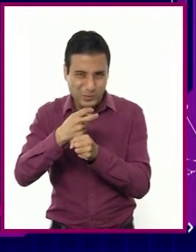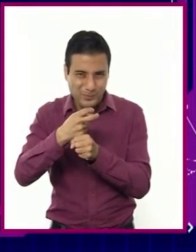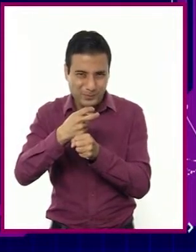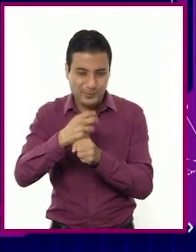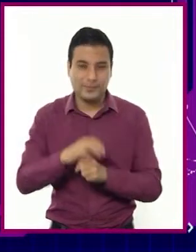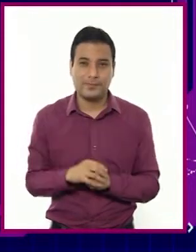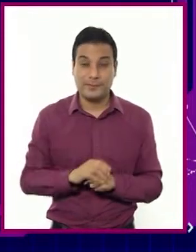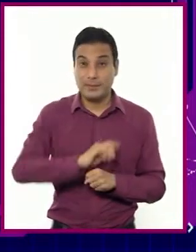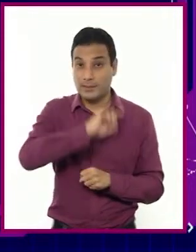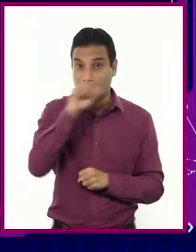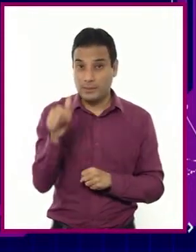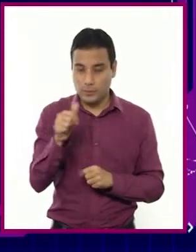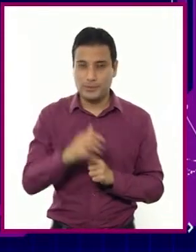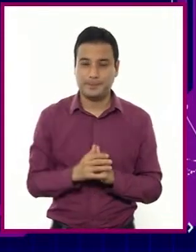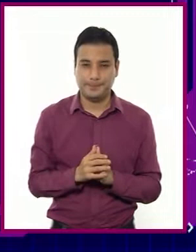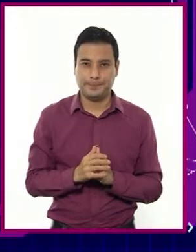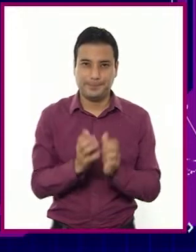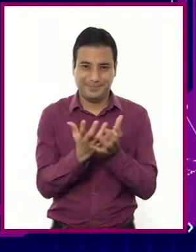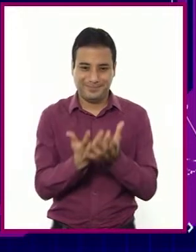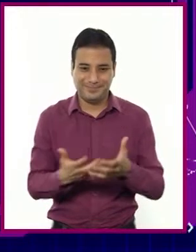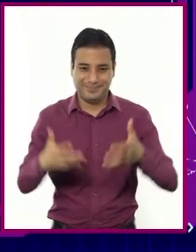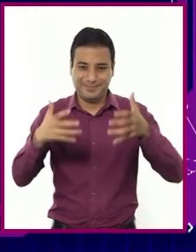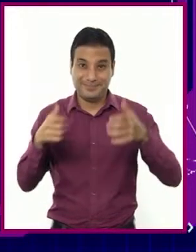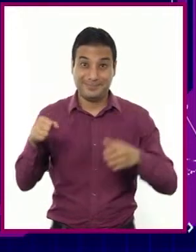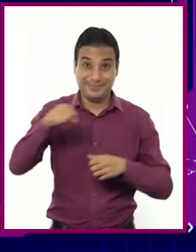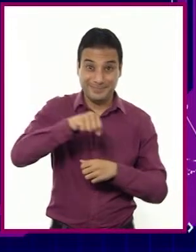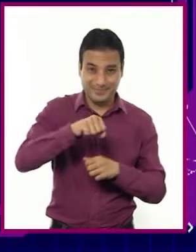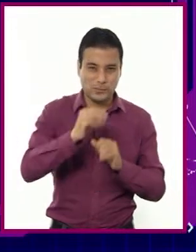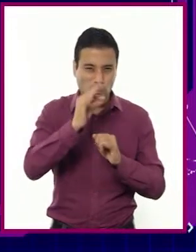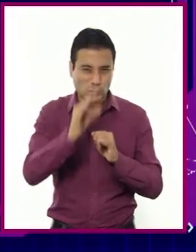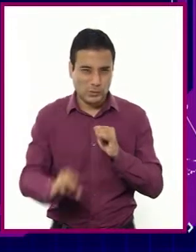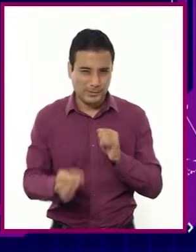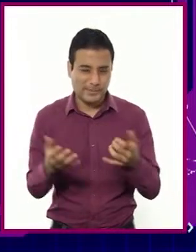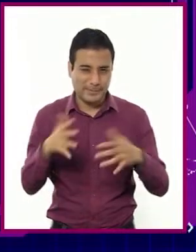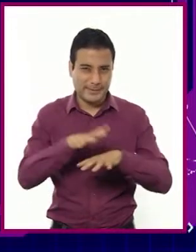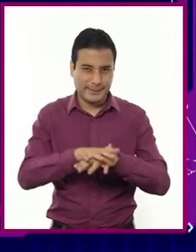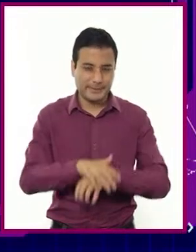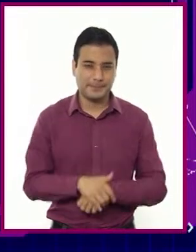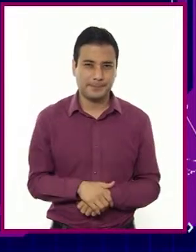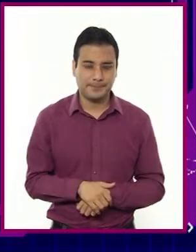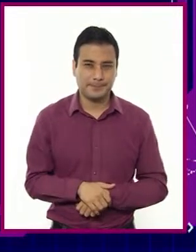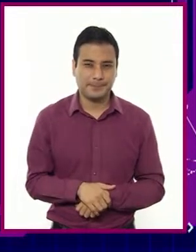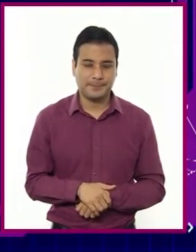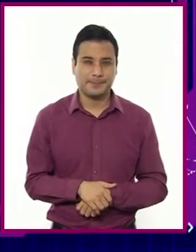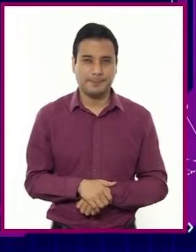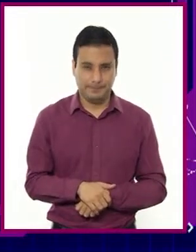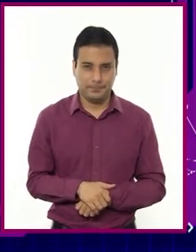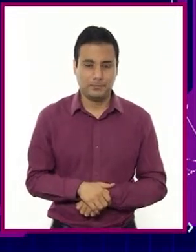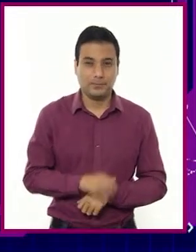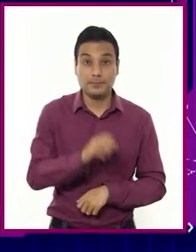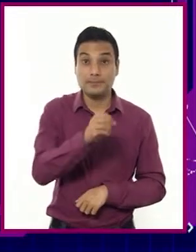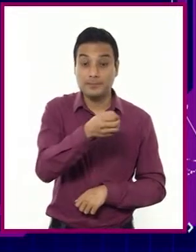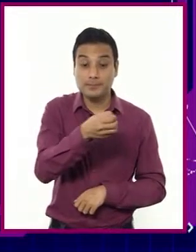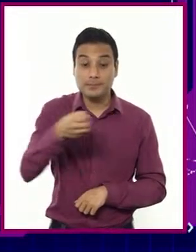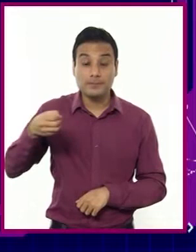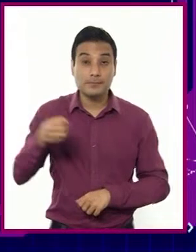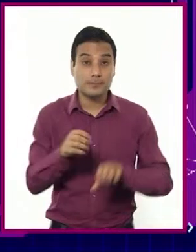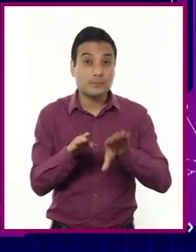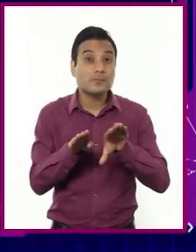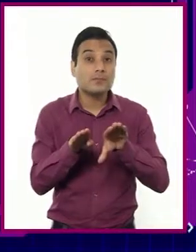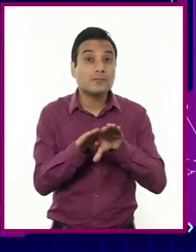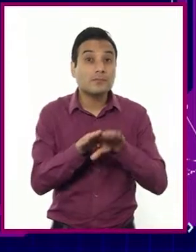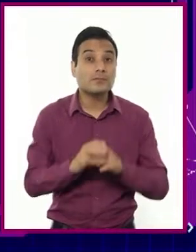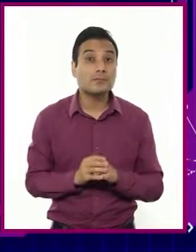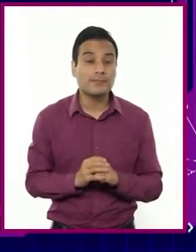con los galones de alcohol de la mezcla que quiere obtener. Por lo tanto, la ecuación que planteó Marco